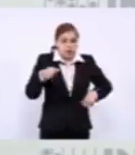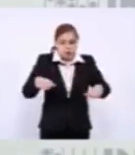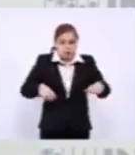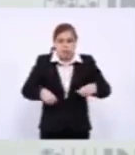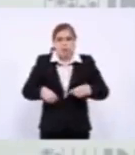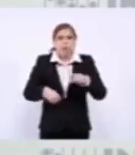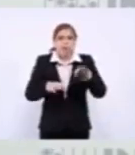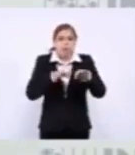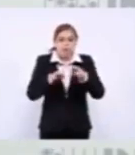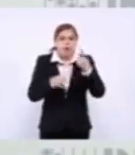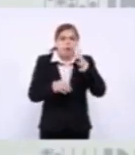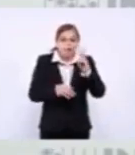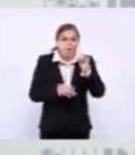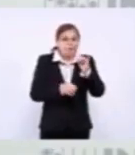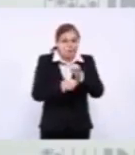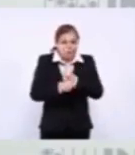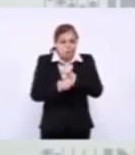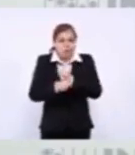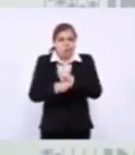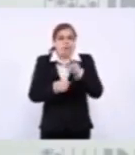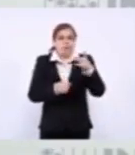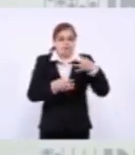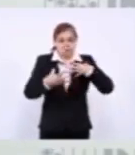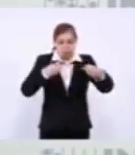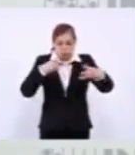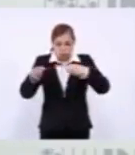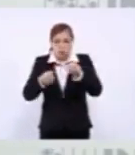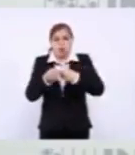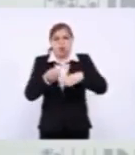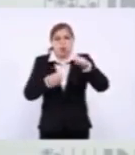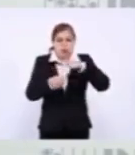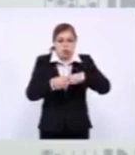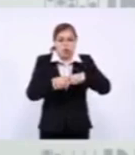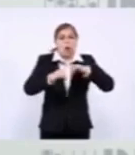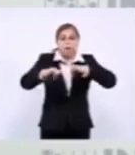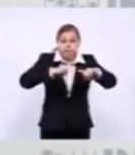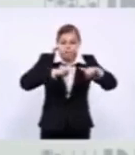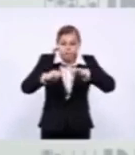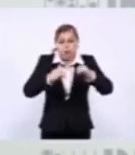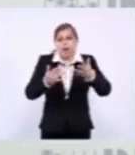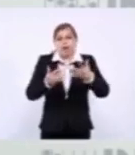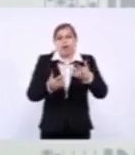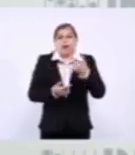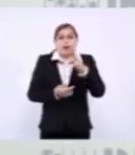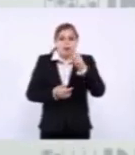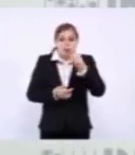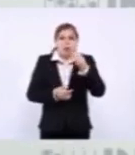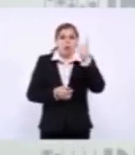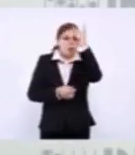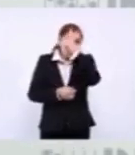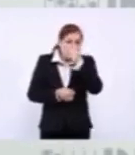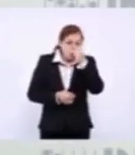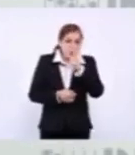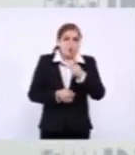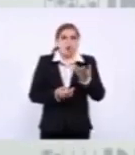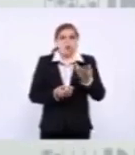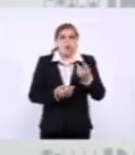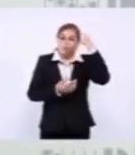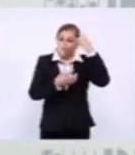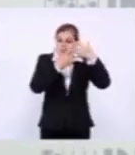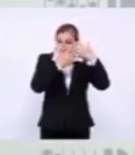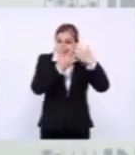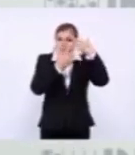incluyendo epidemiólogos sociólogos demógrafos gerontólogos psicólogos neuropsiquiatras